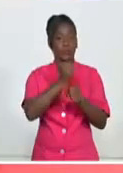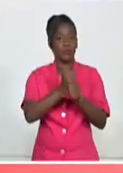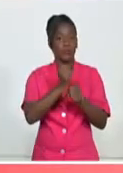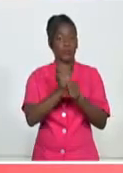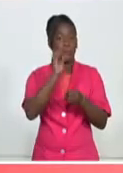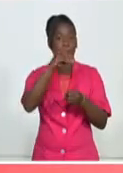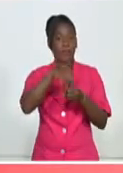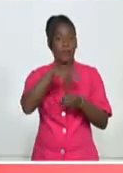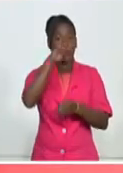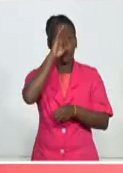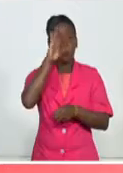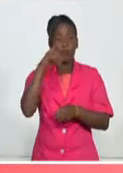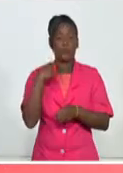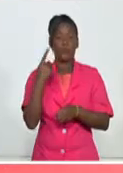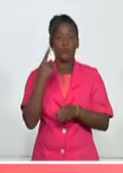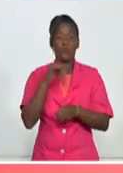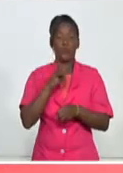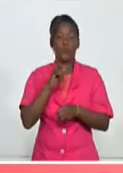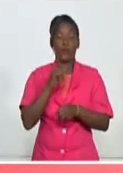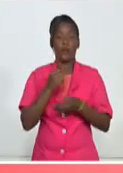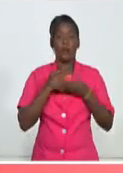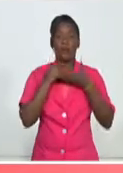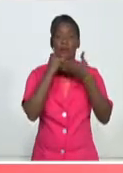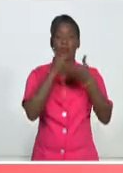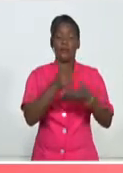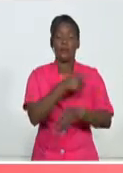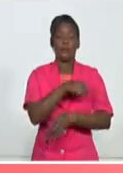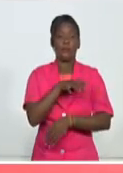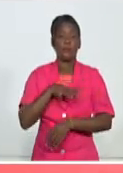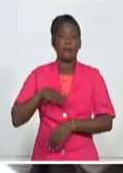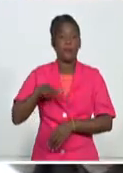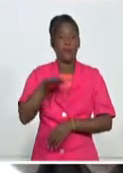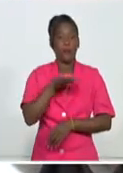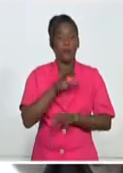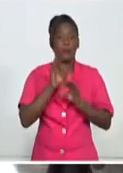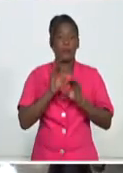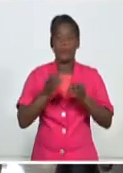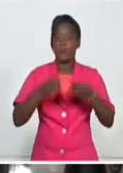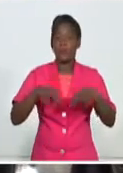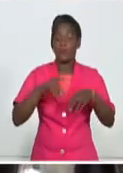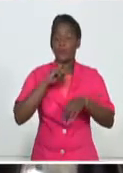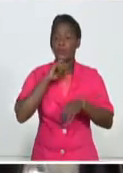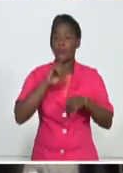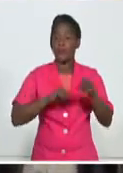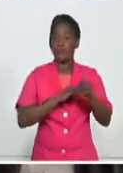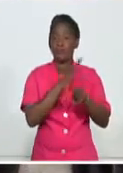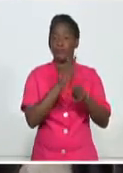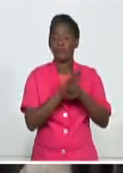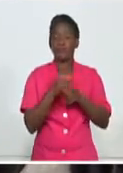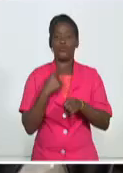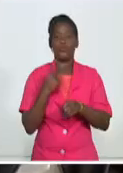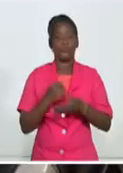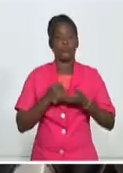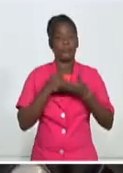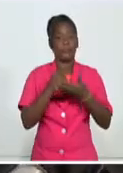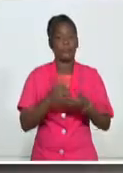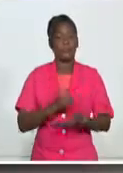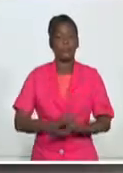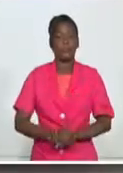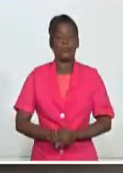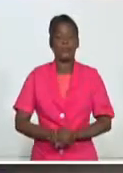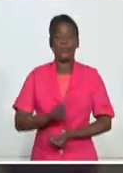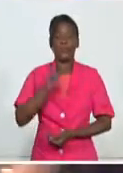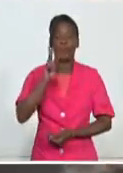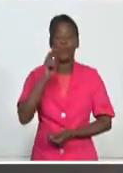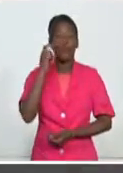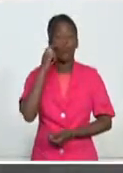batalla porque está transitando nuestro país en estos momentos dos ómnibus permanecen de guardia las 24 horas del día en